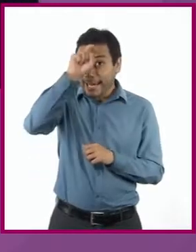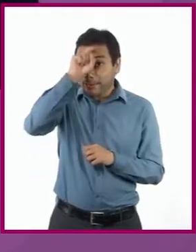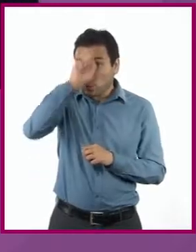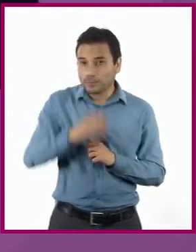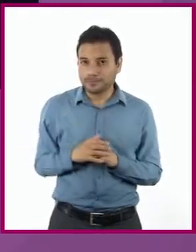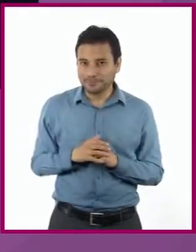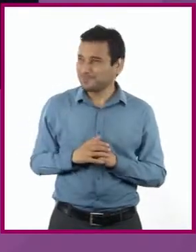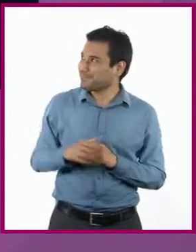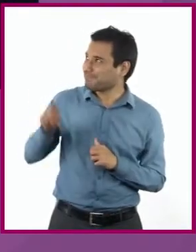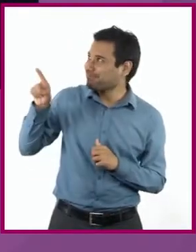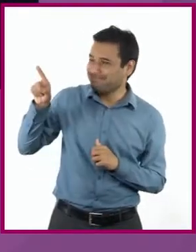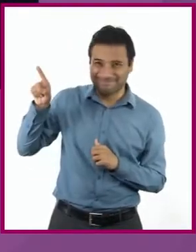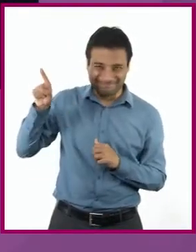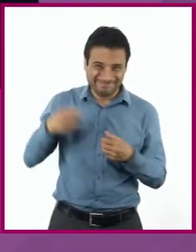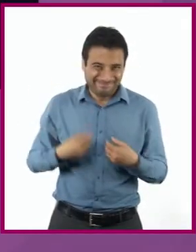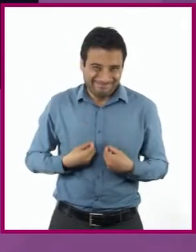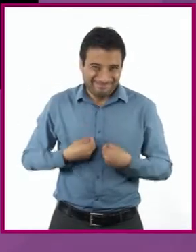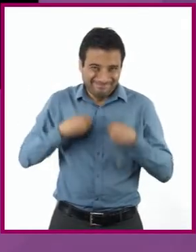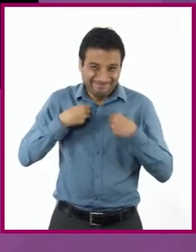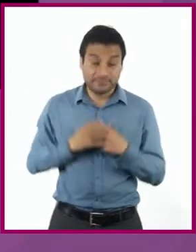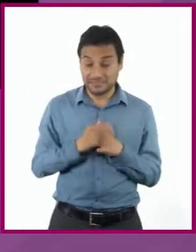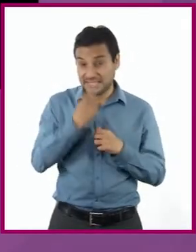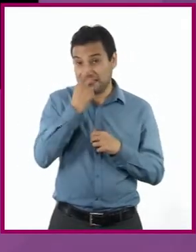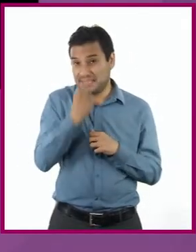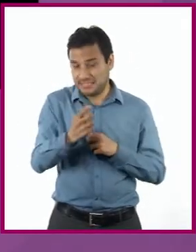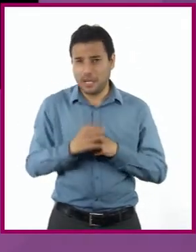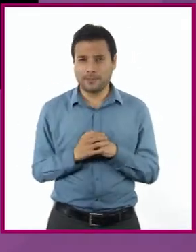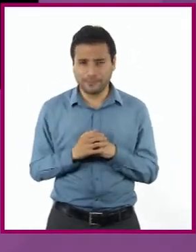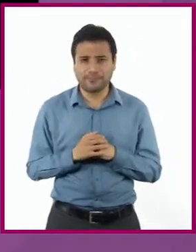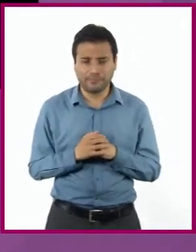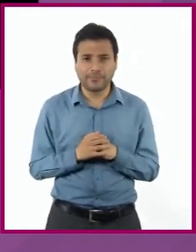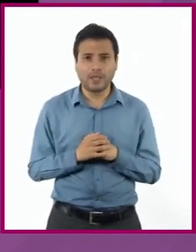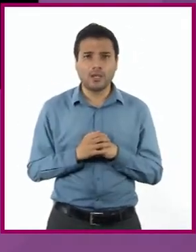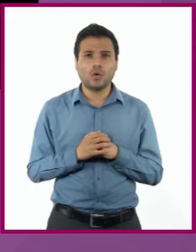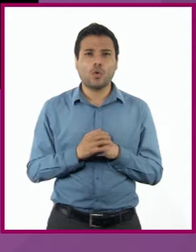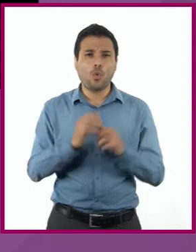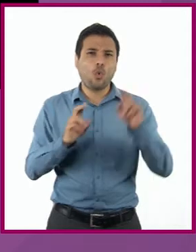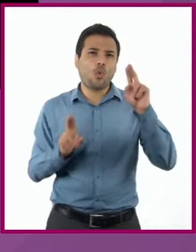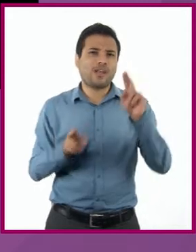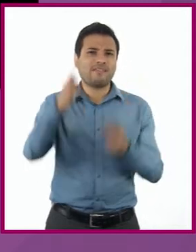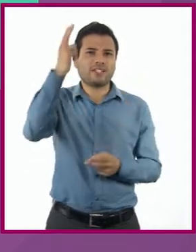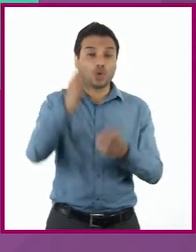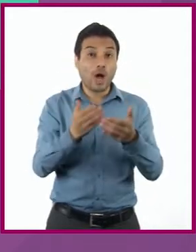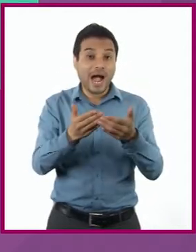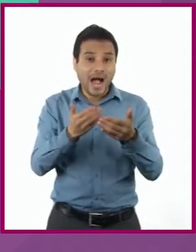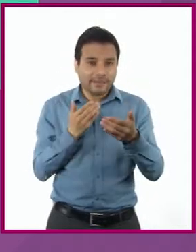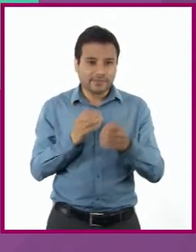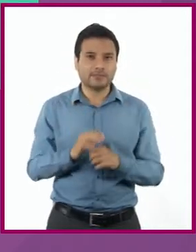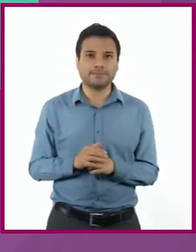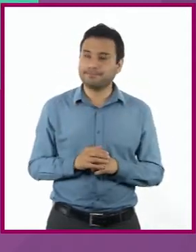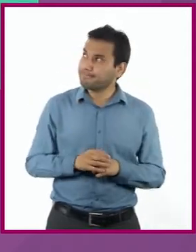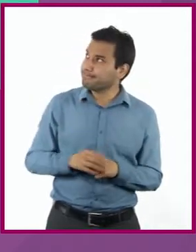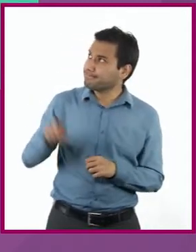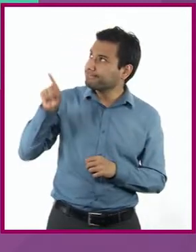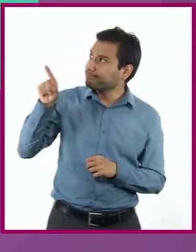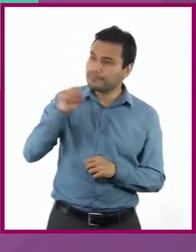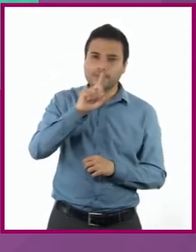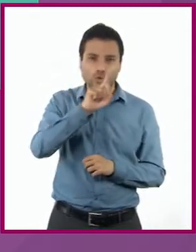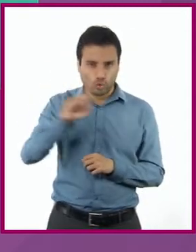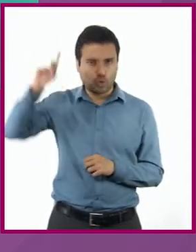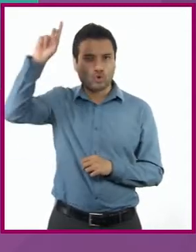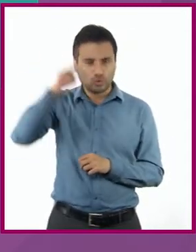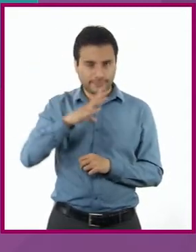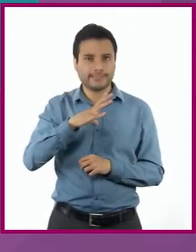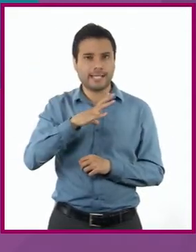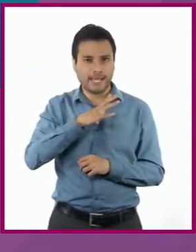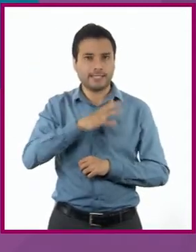asentaron en el noreste de África sostuvieron que antes de la creación del universo prevaleció el dominio del dios Nun, en